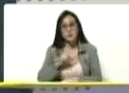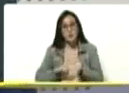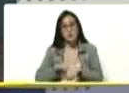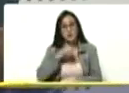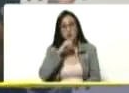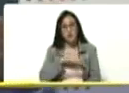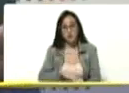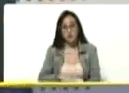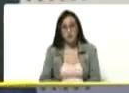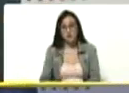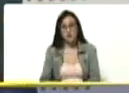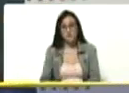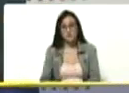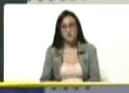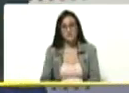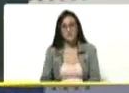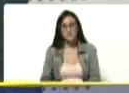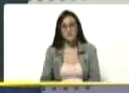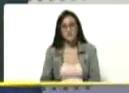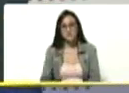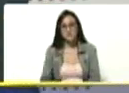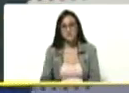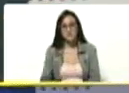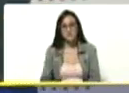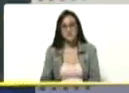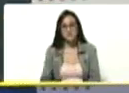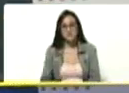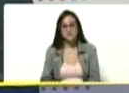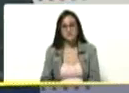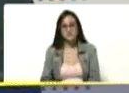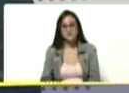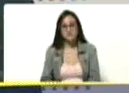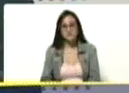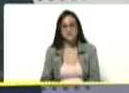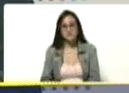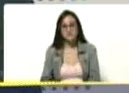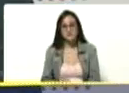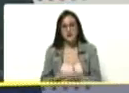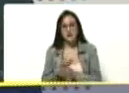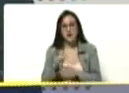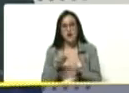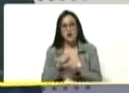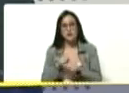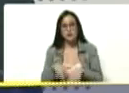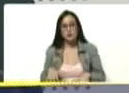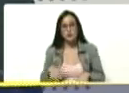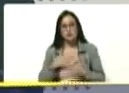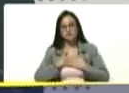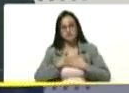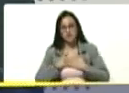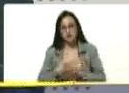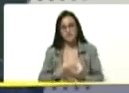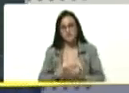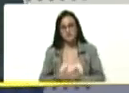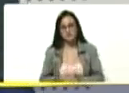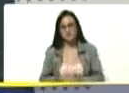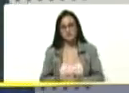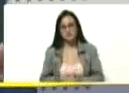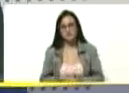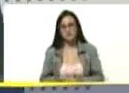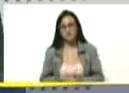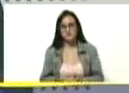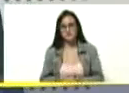alguno. A structure of solidarity. Crearon toda una estructura de solidaridad.